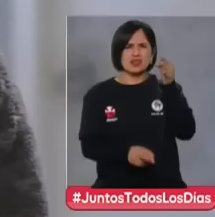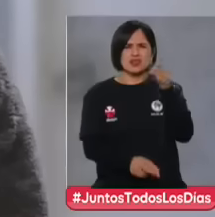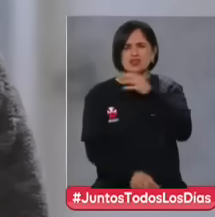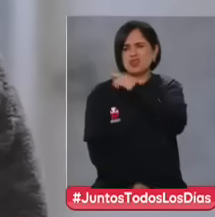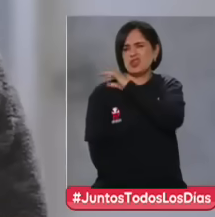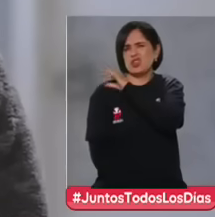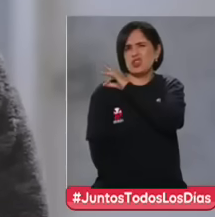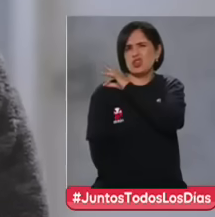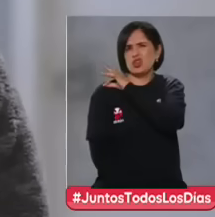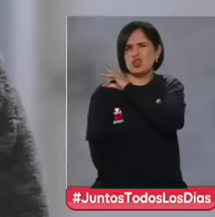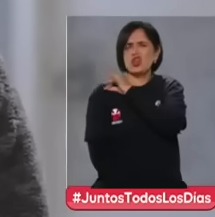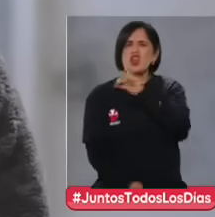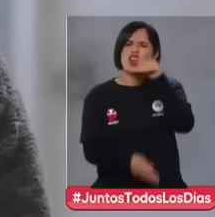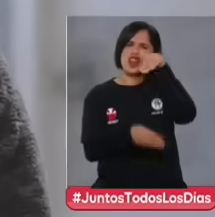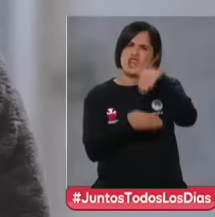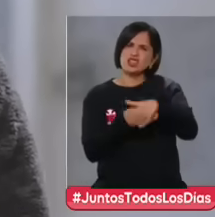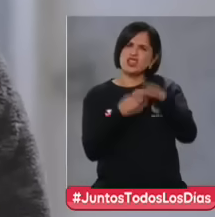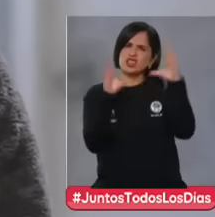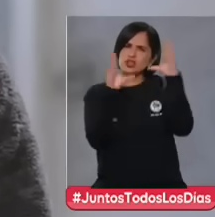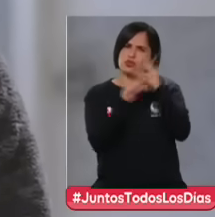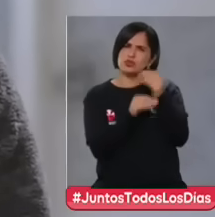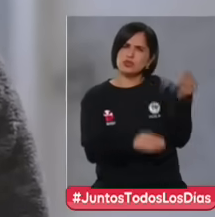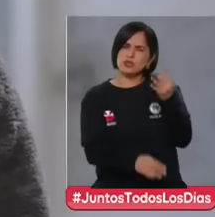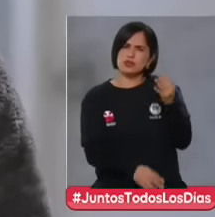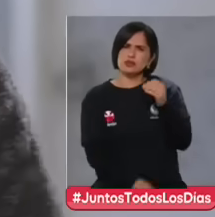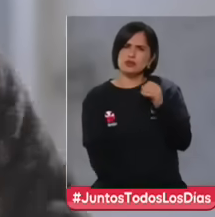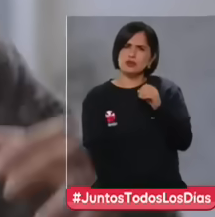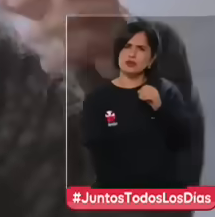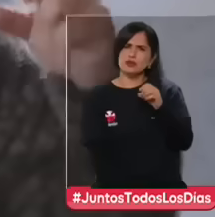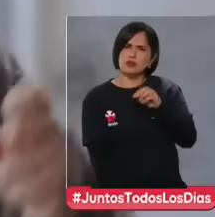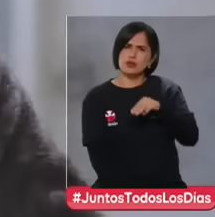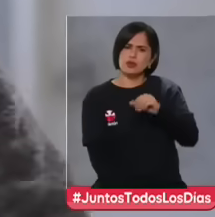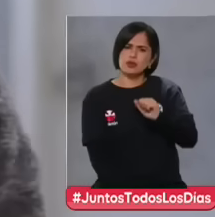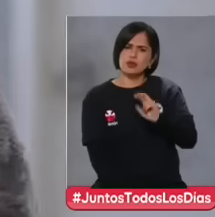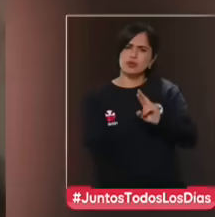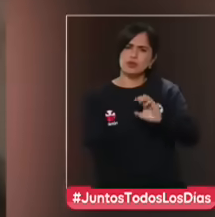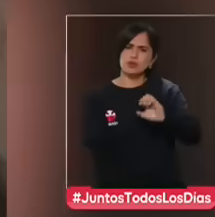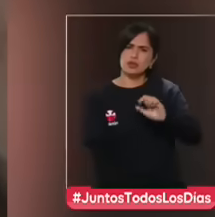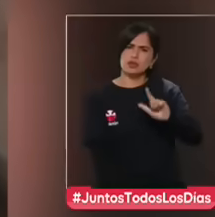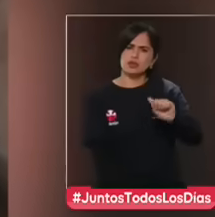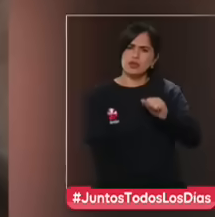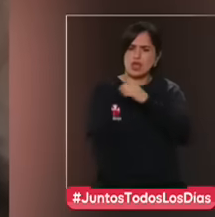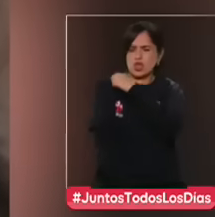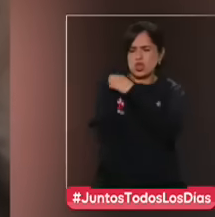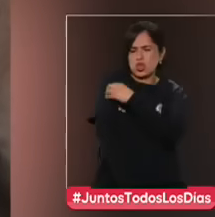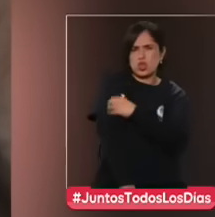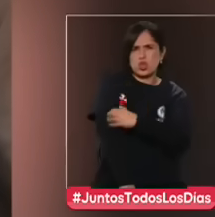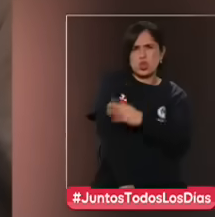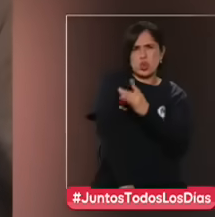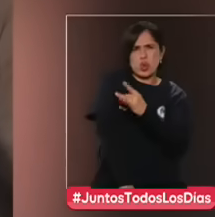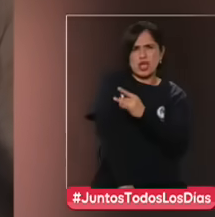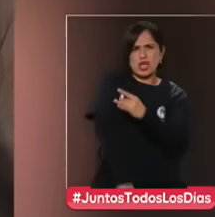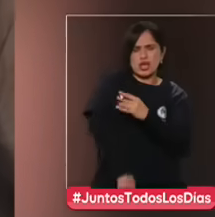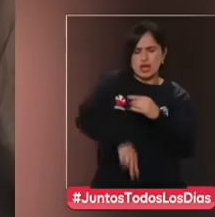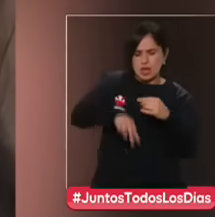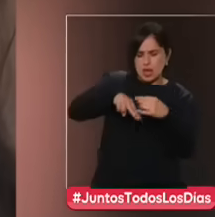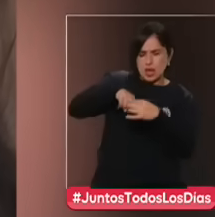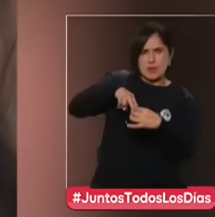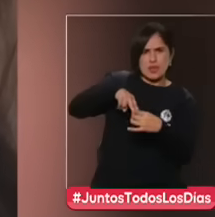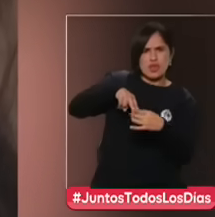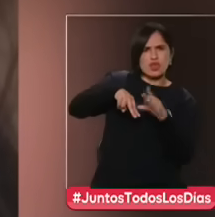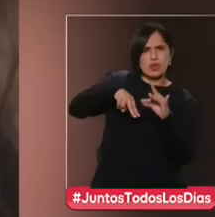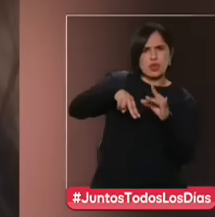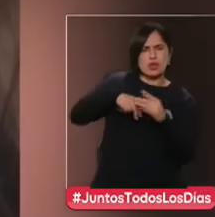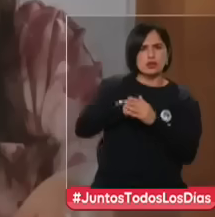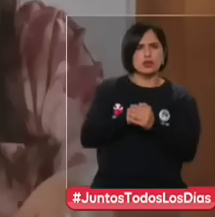hombro. Después la tarde, noche, mi señora me dice, oye, Marcela, te duele el brazo y la pierna del lado izquierdo. Cuando llego acá, las niñas me